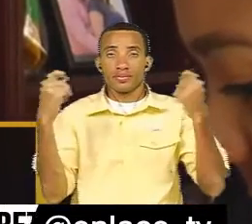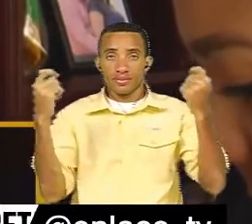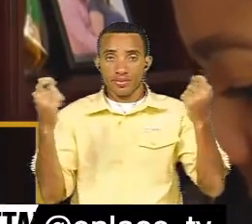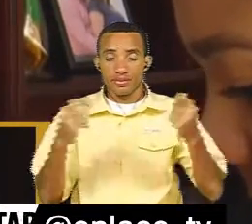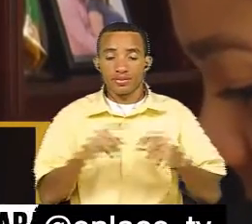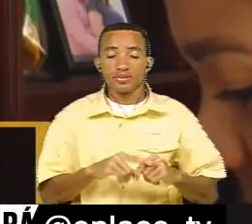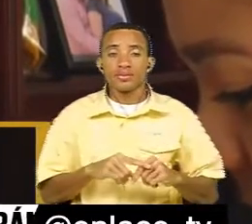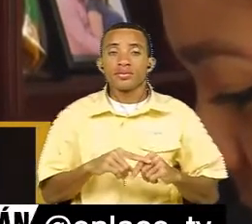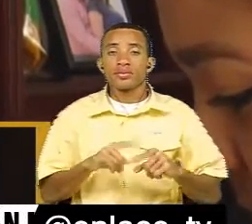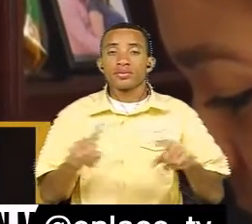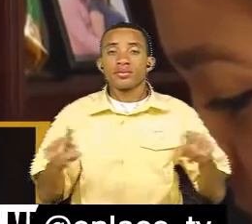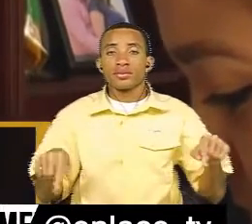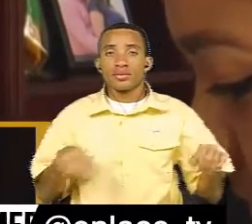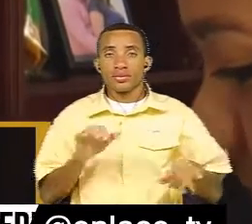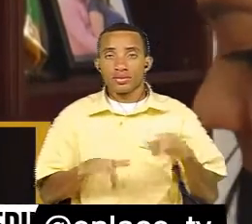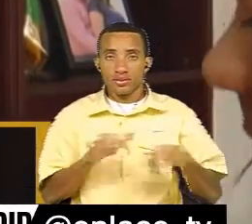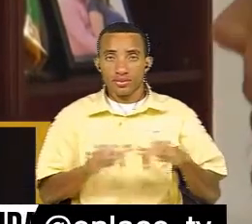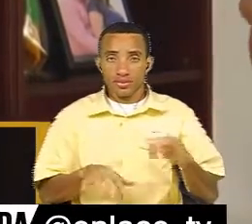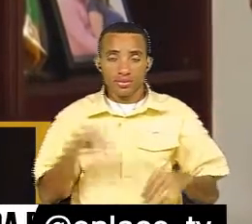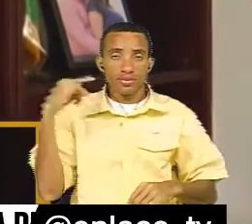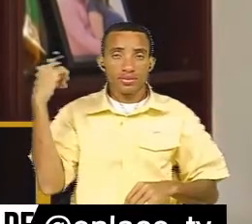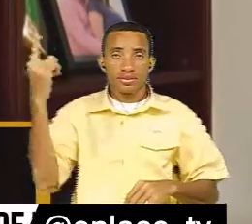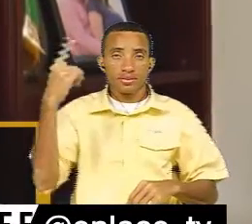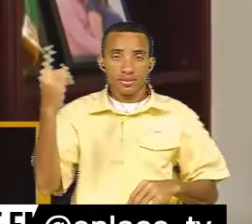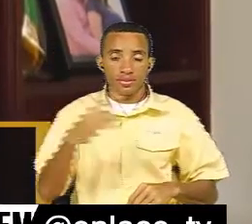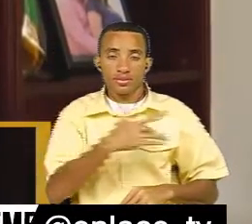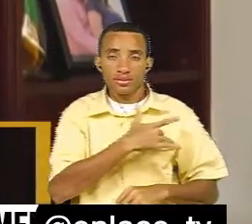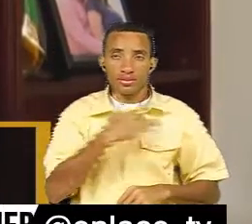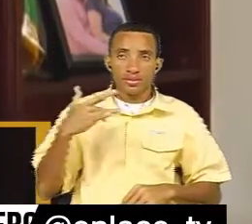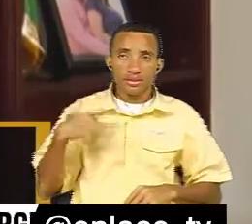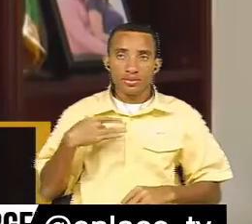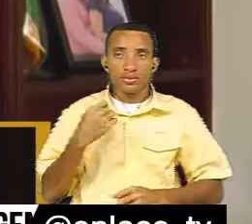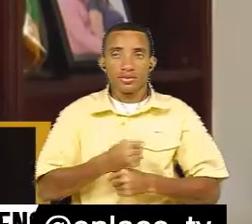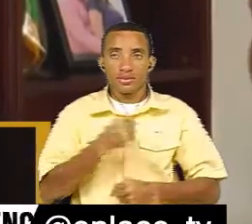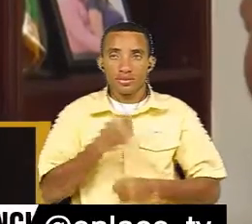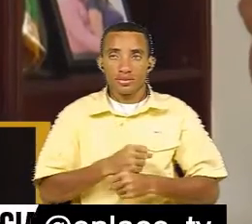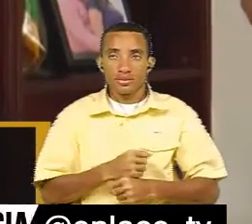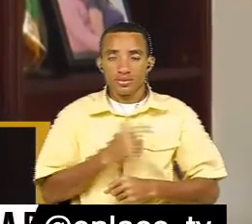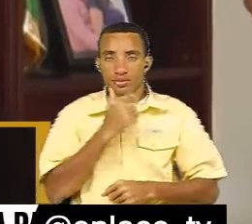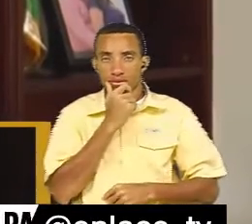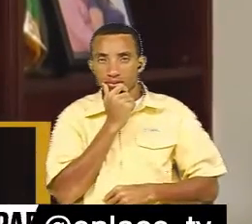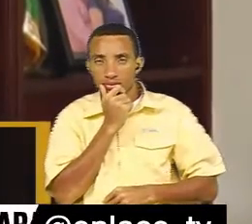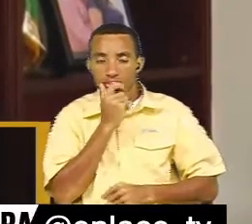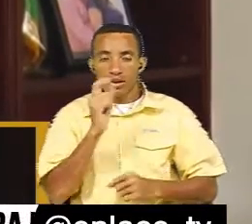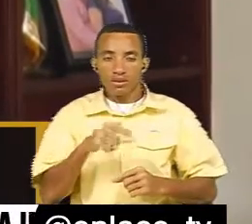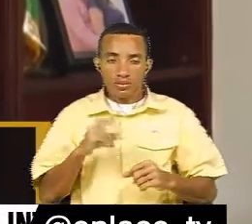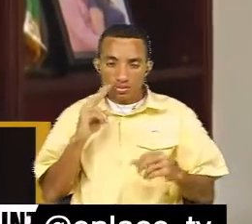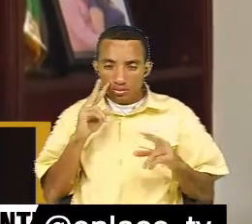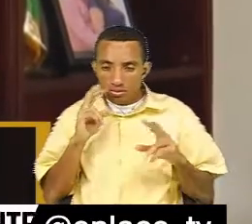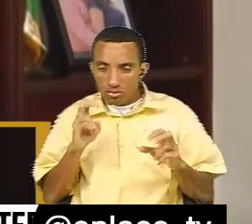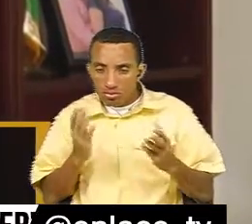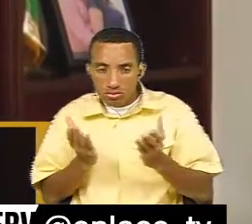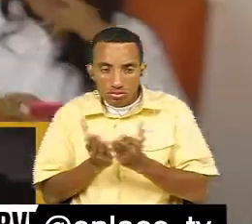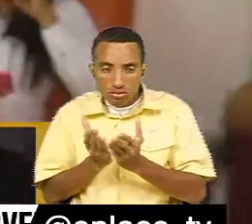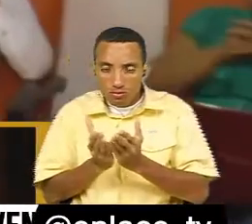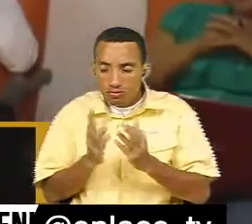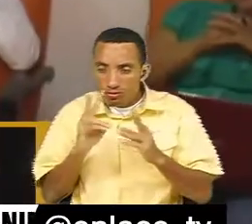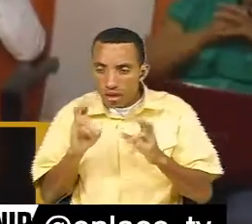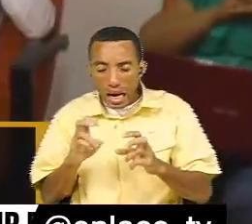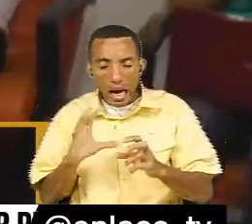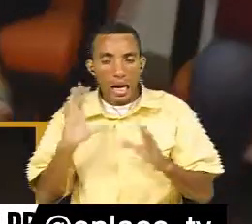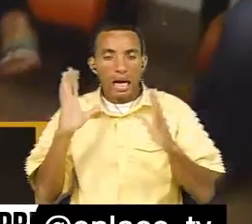en especial de el área de seguridad y salud en el trabajo, determinamos a través de un estudio que se hizo que los jueves había un